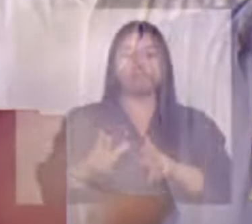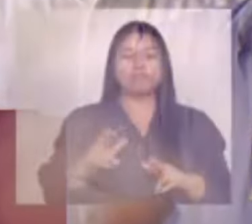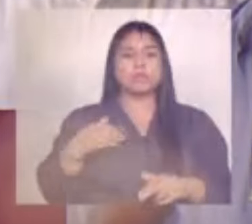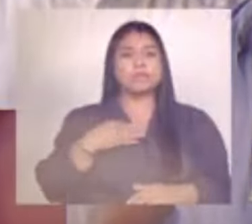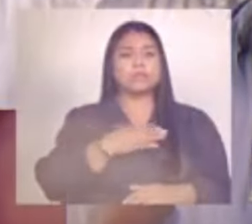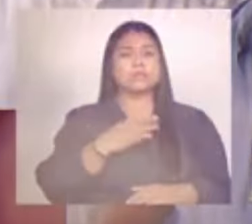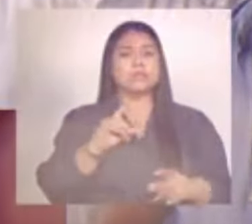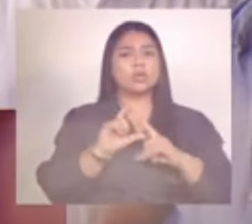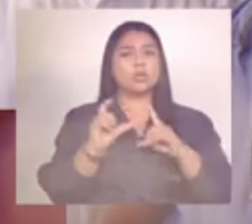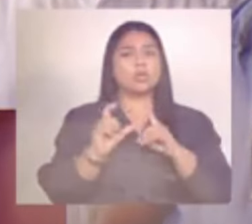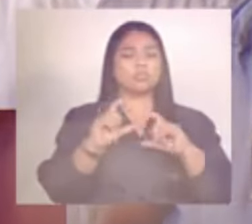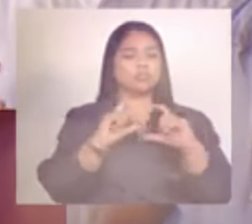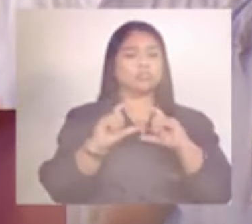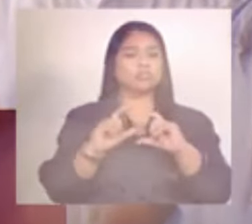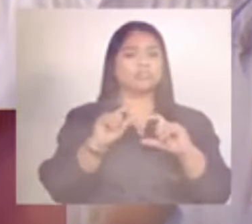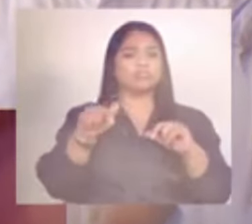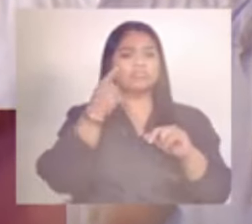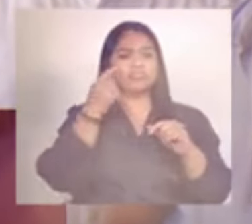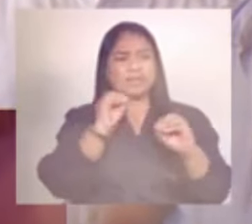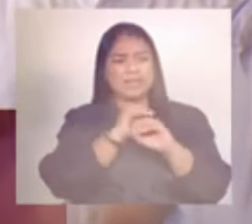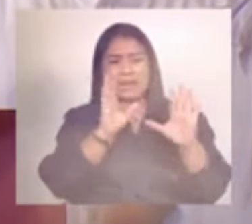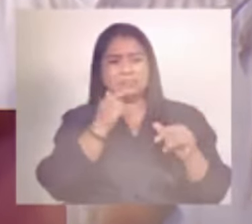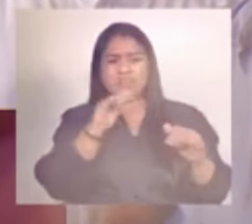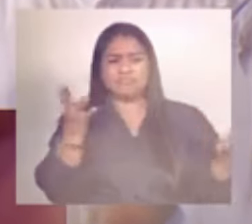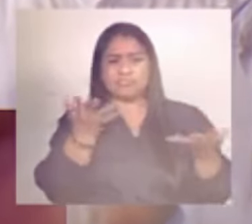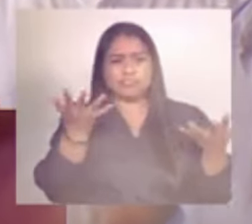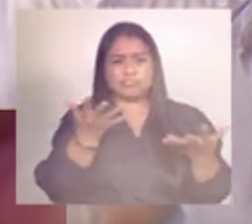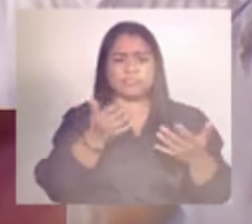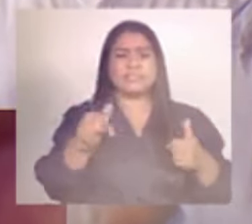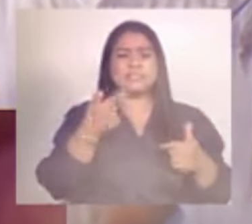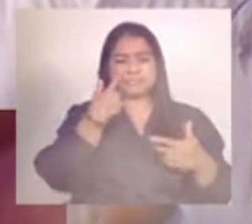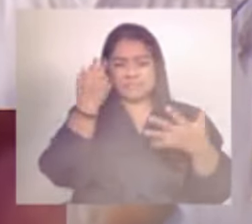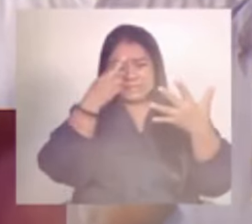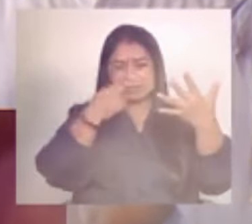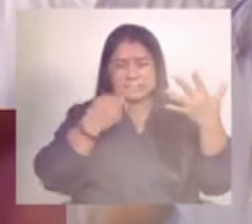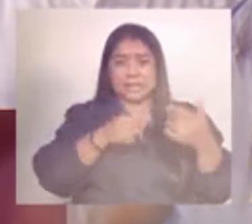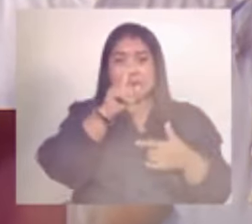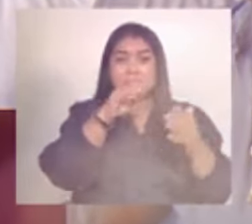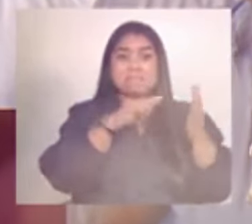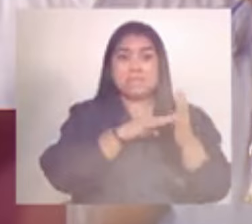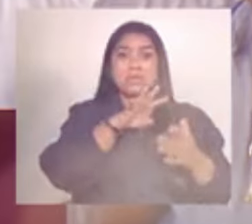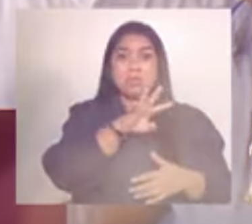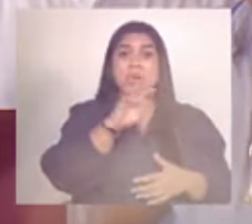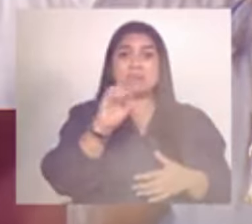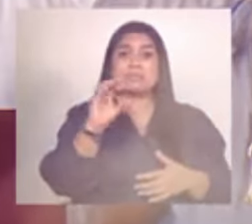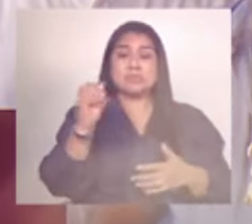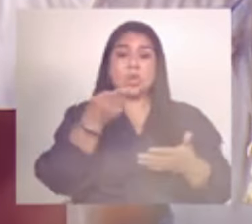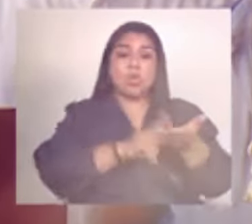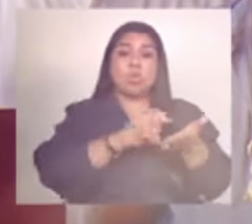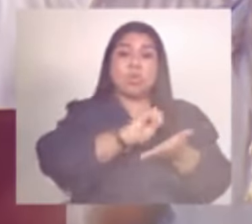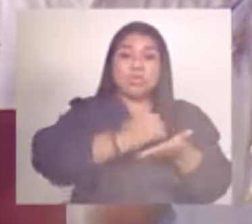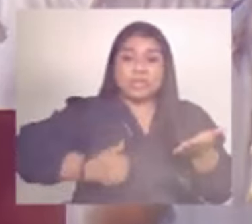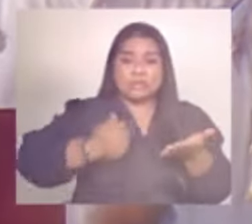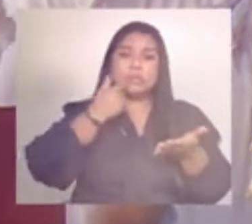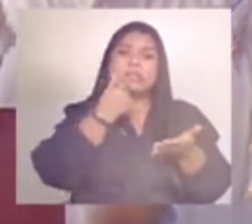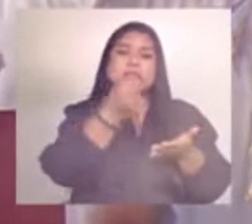No queda claro qué es lo que estaba pasando. Estamos revisando 1.400 contratos que estaban abiertos. Algunos